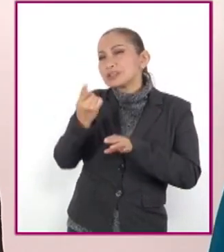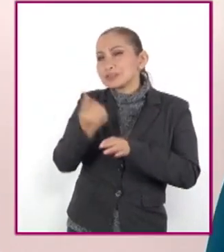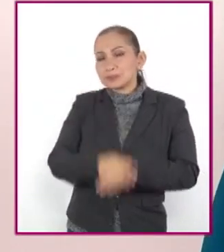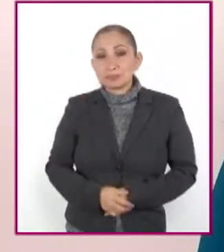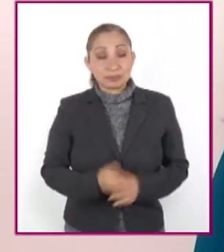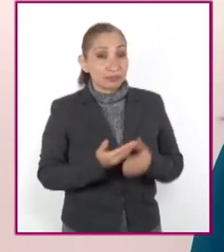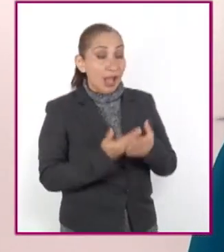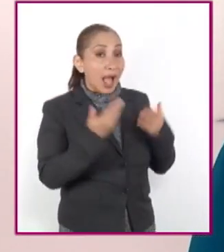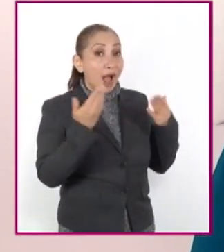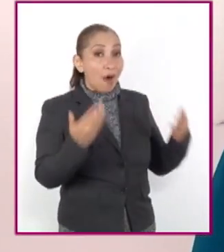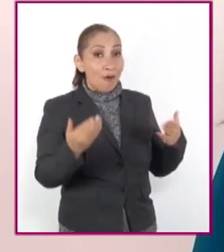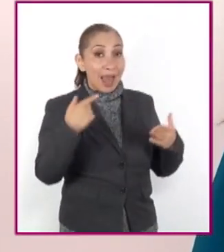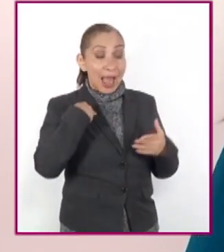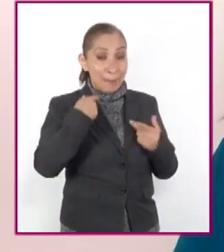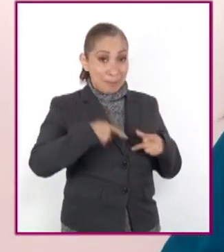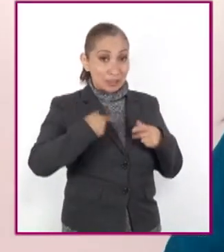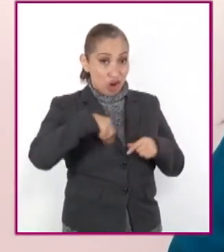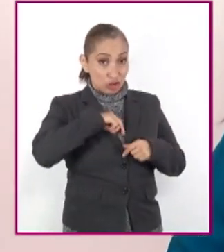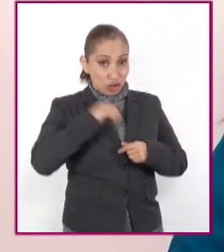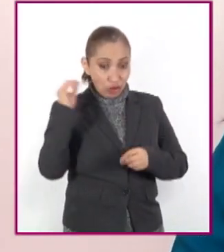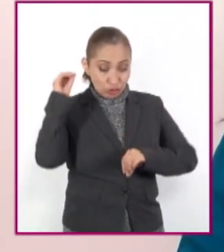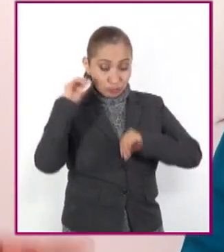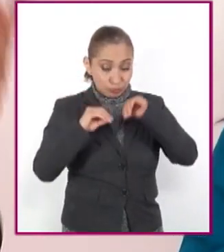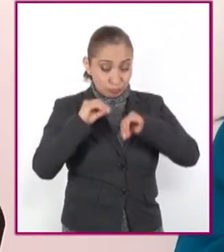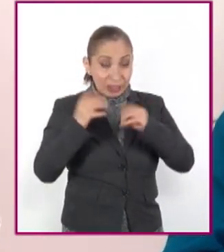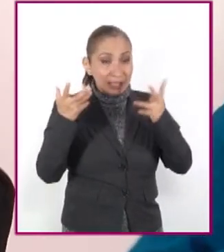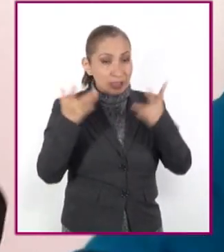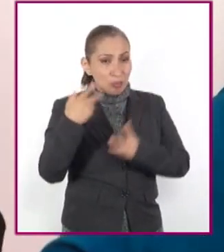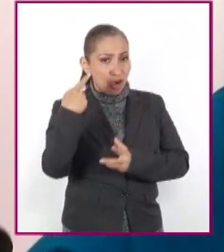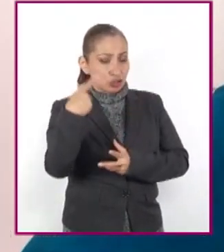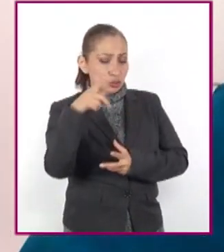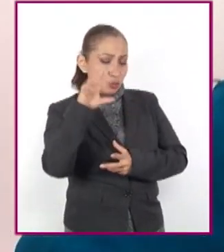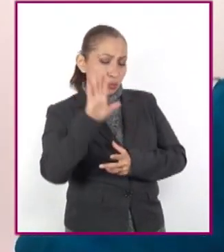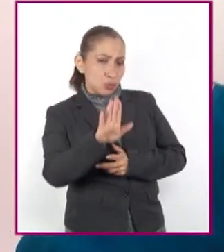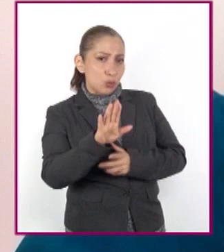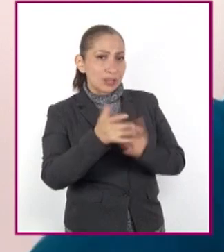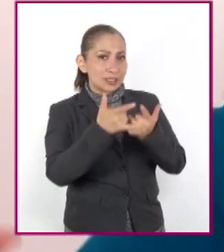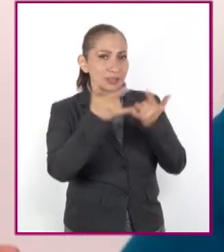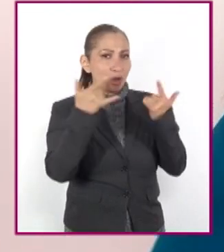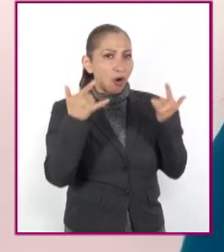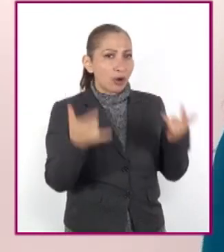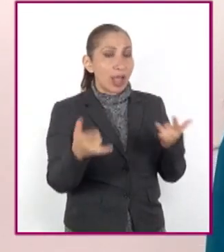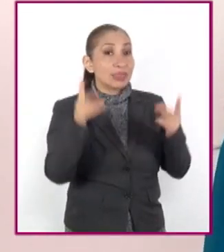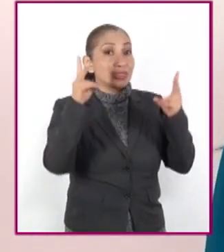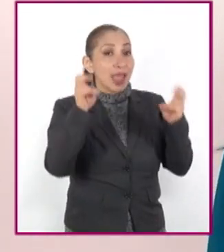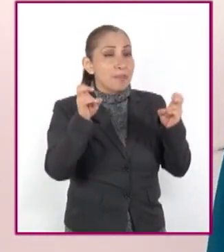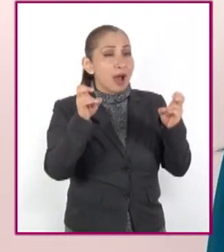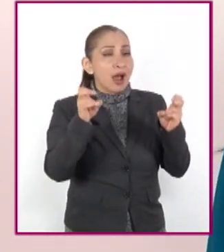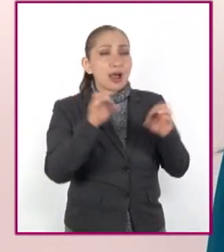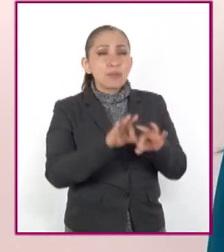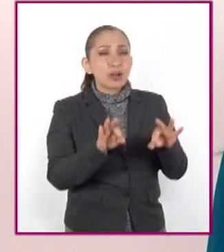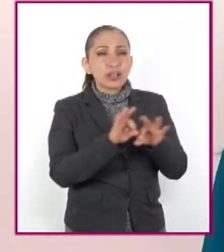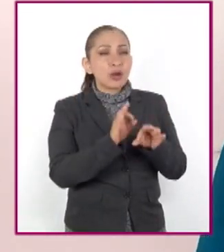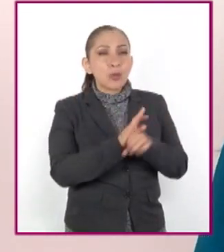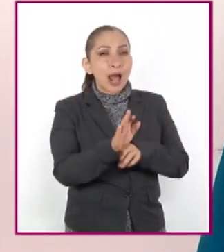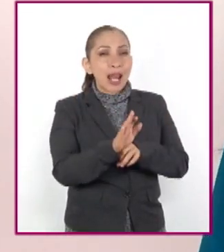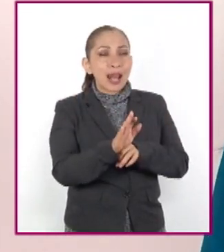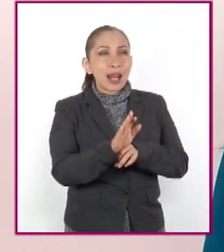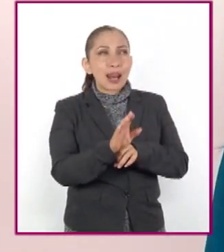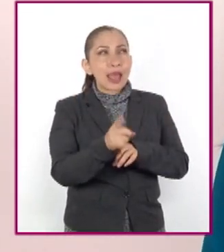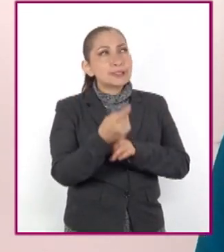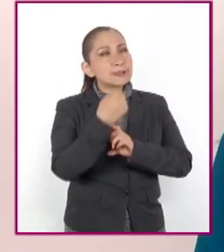Ahora, a nuestro personaje le vamos a crear su propia historia, donde el tema principal